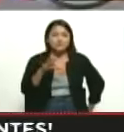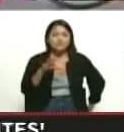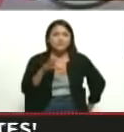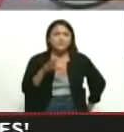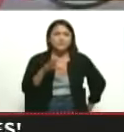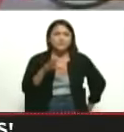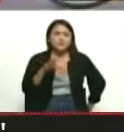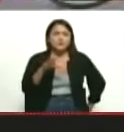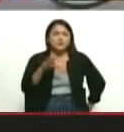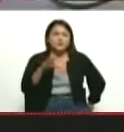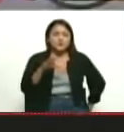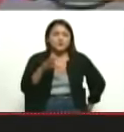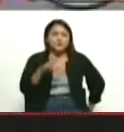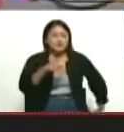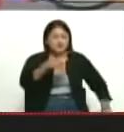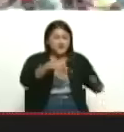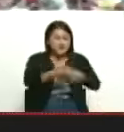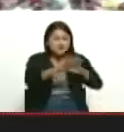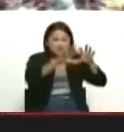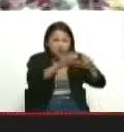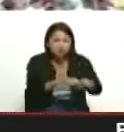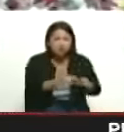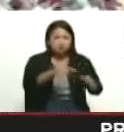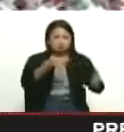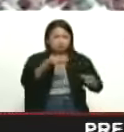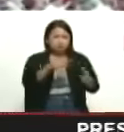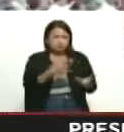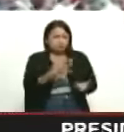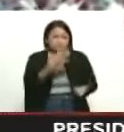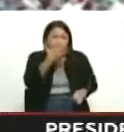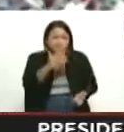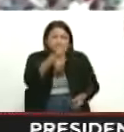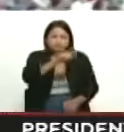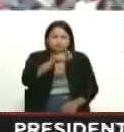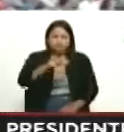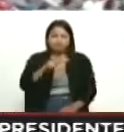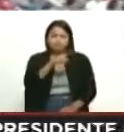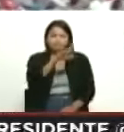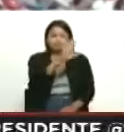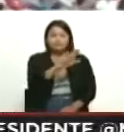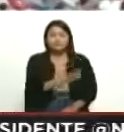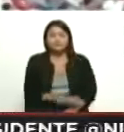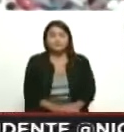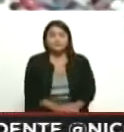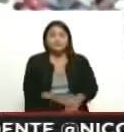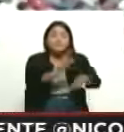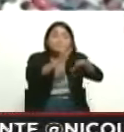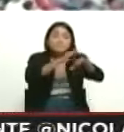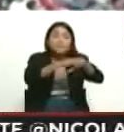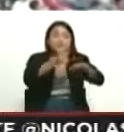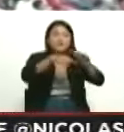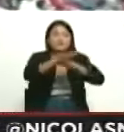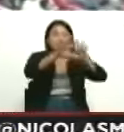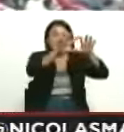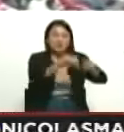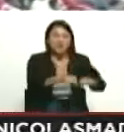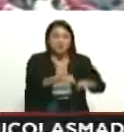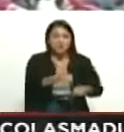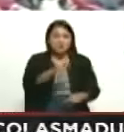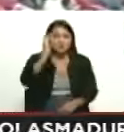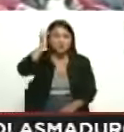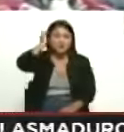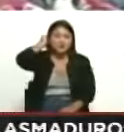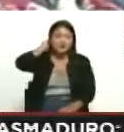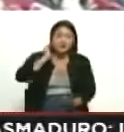Invasión contra su propio pueblo, son unos miserables. Y lo piden, y lo exhiben,